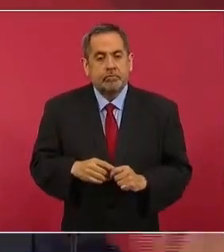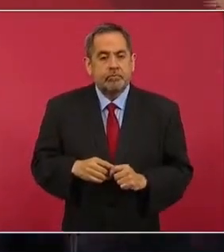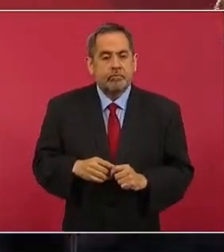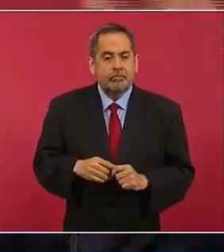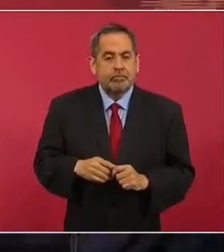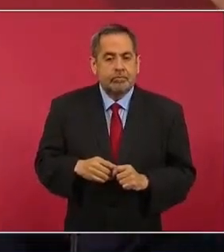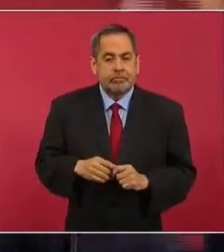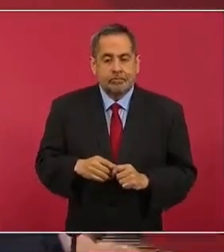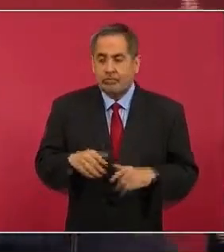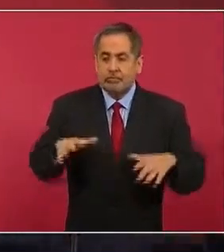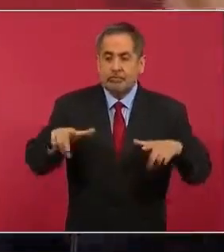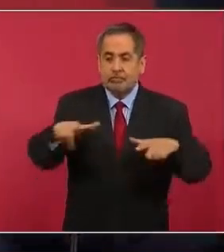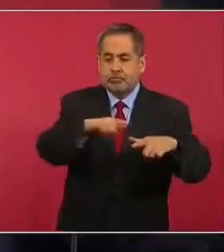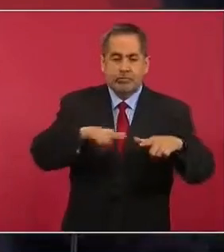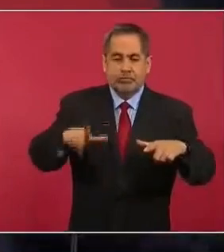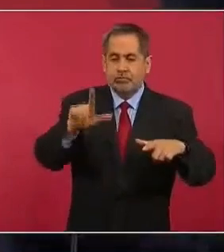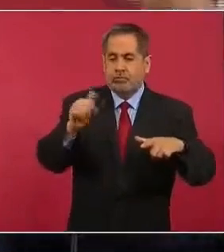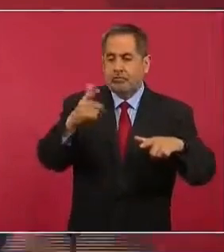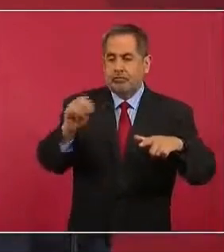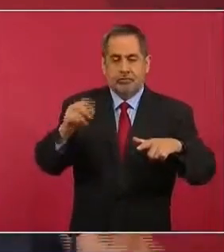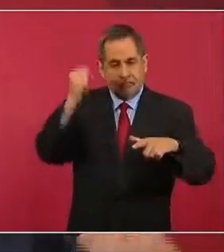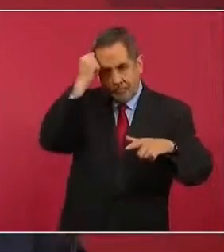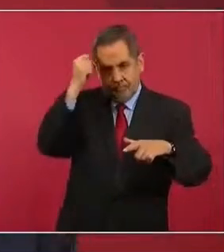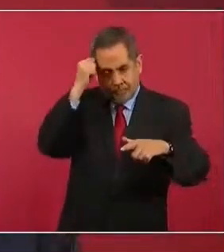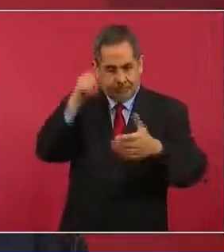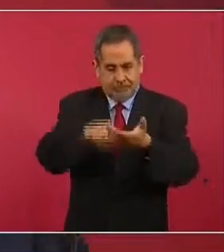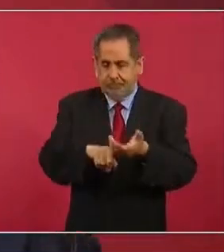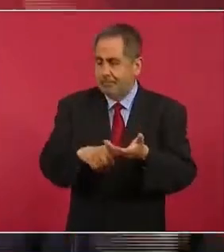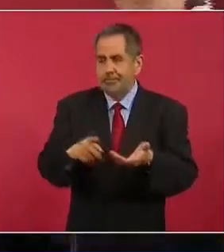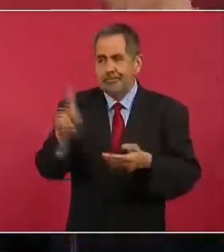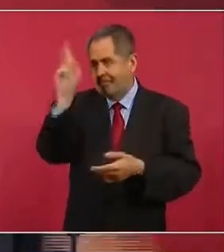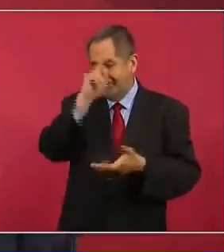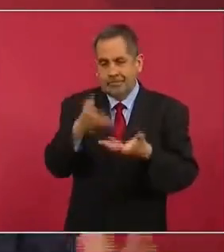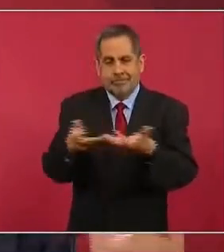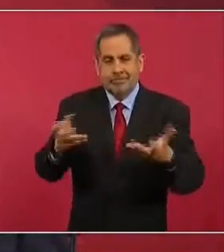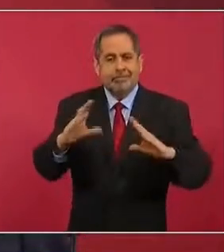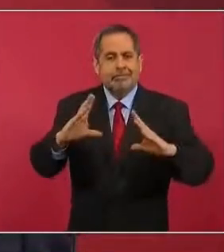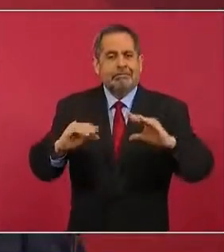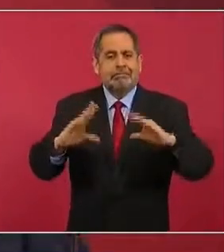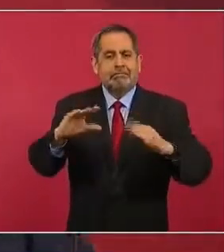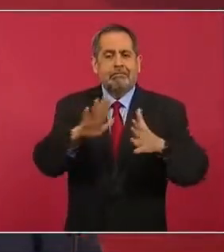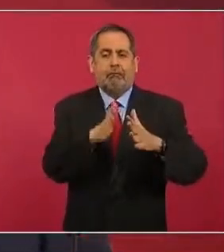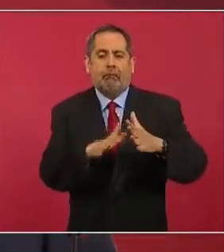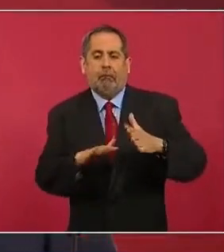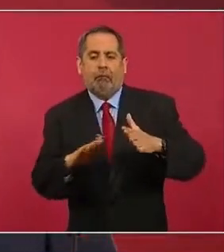En el lago de Texcoco, en el peor sitio, se iba a hundir.